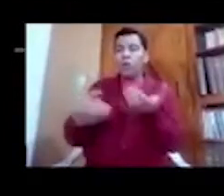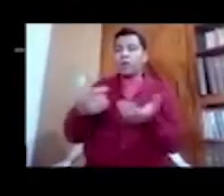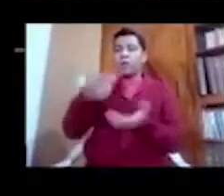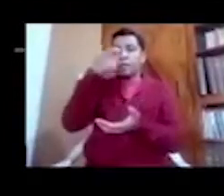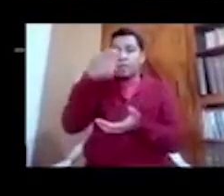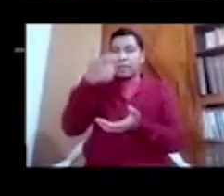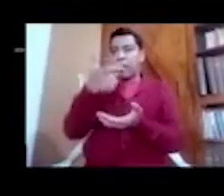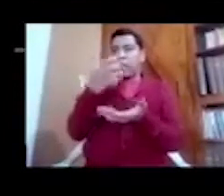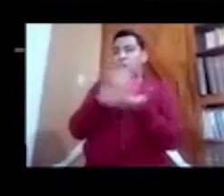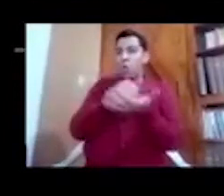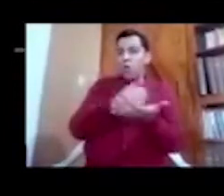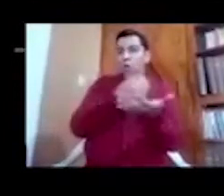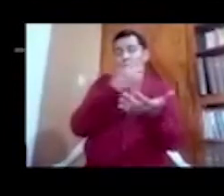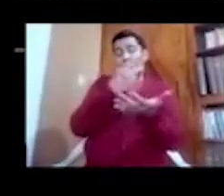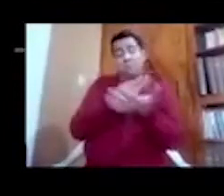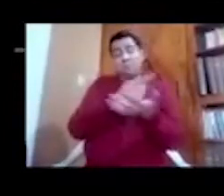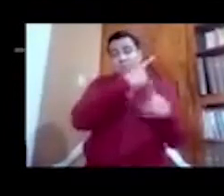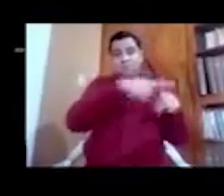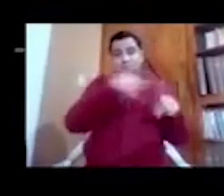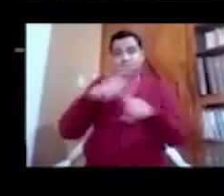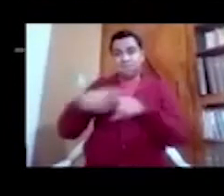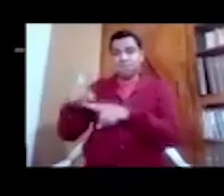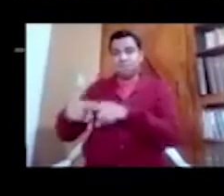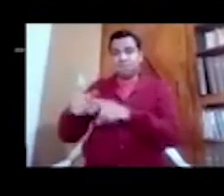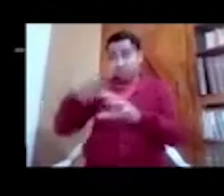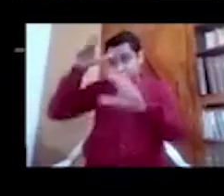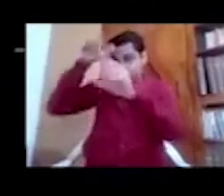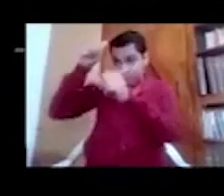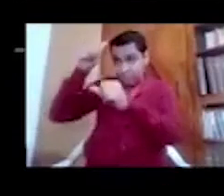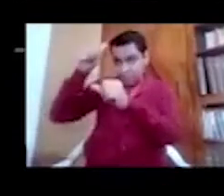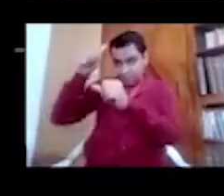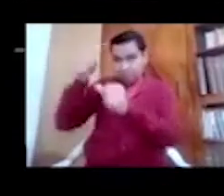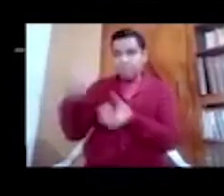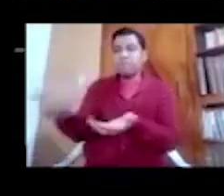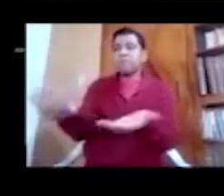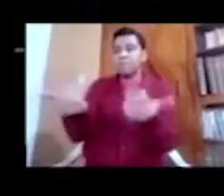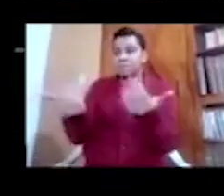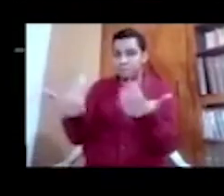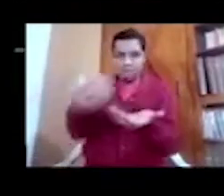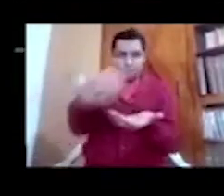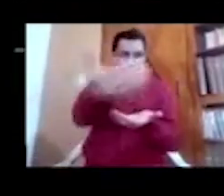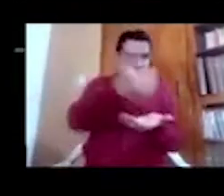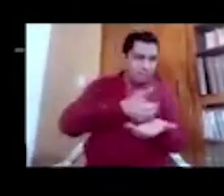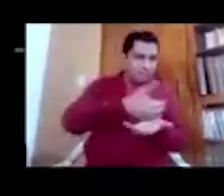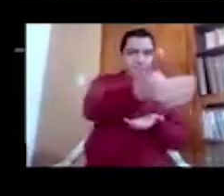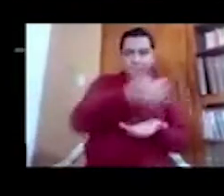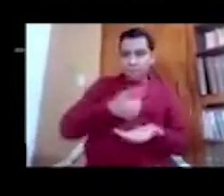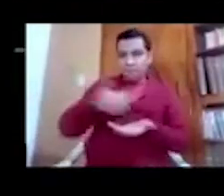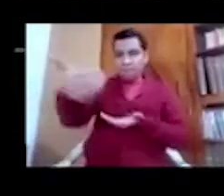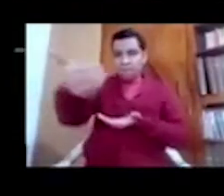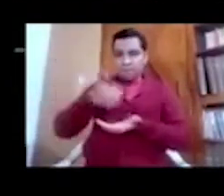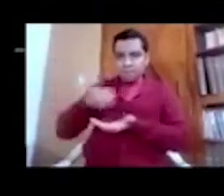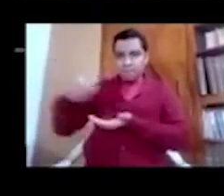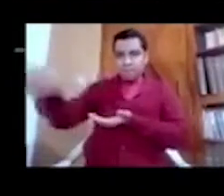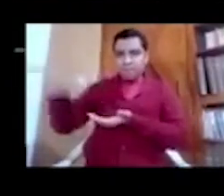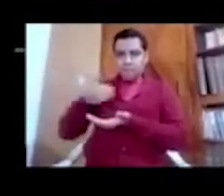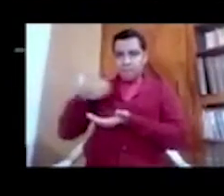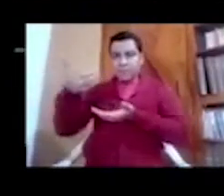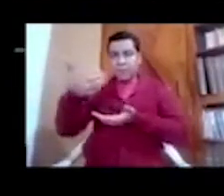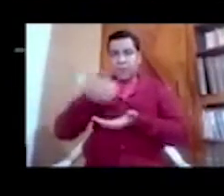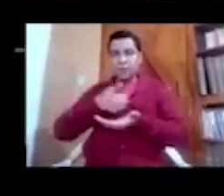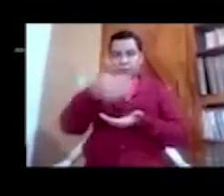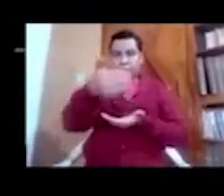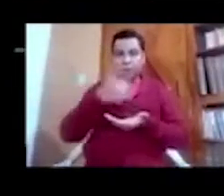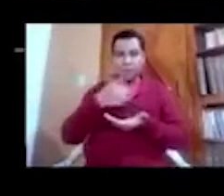cierta periodicidad, que se pactan esos bienes económicos. Aquí estamos viendo una matrícula de tributos,